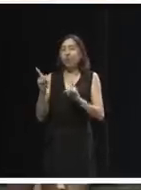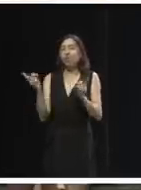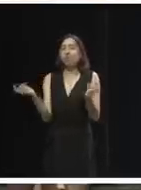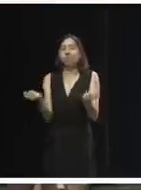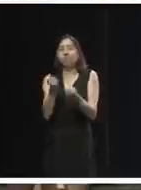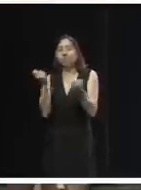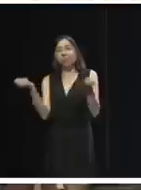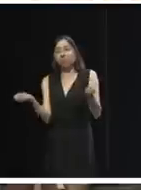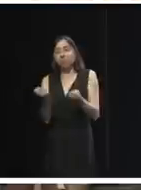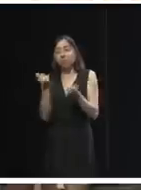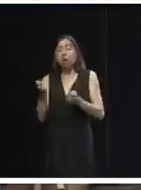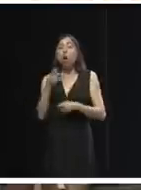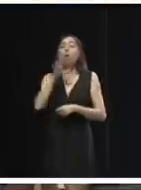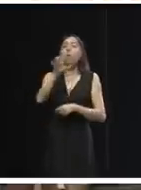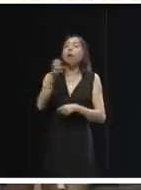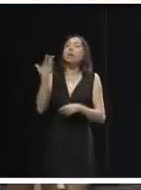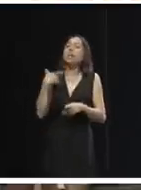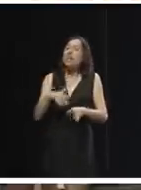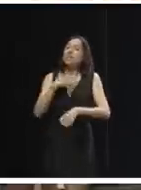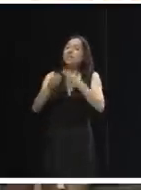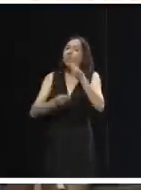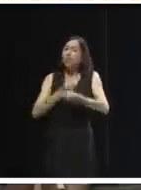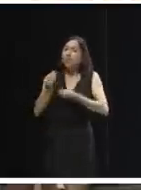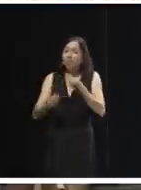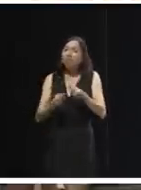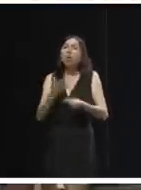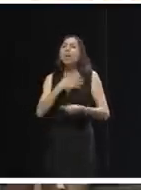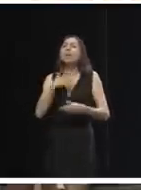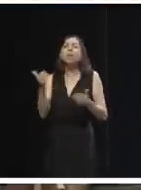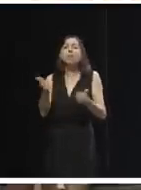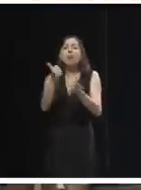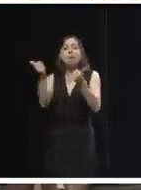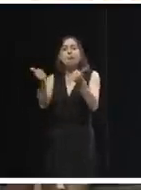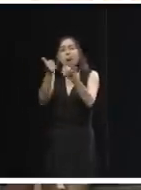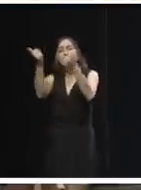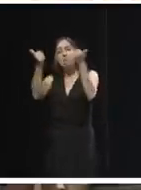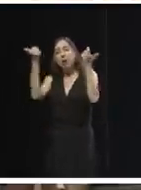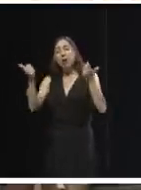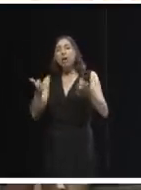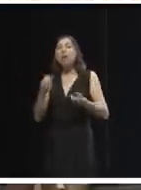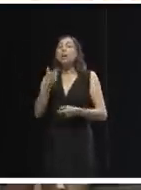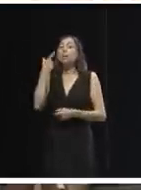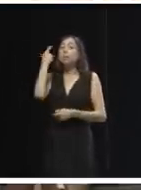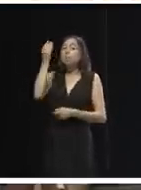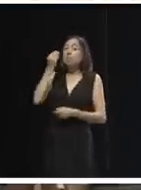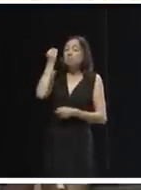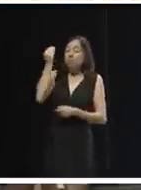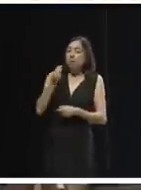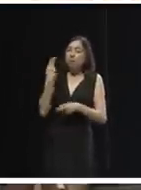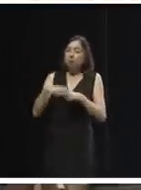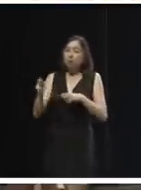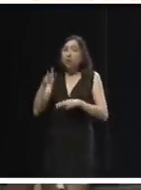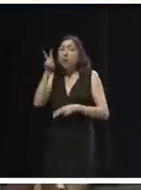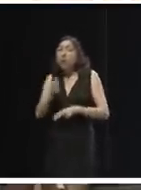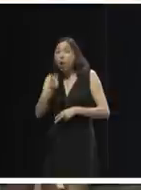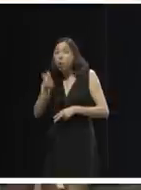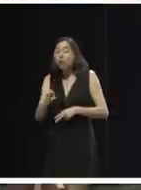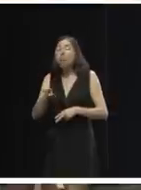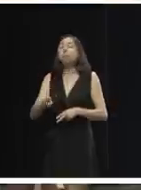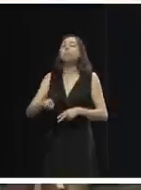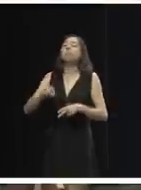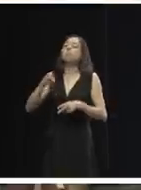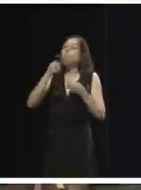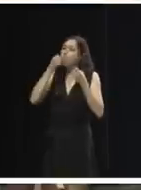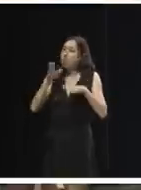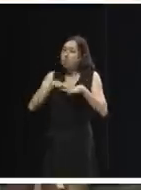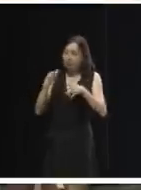están haciendo ya y que quiere muchísimo más. Creo que la política útil es muy efectiva para ganar las elecciones.